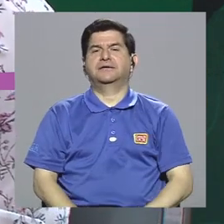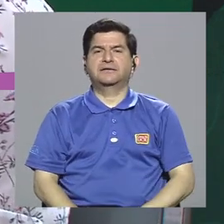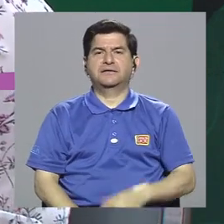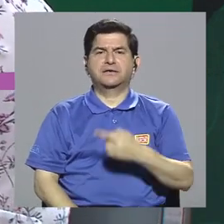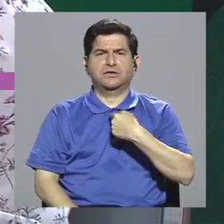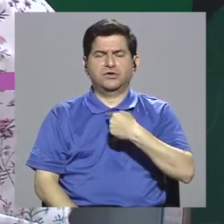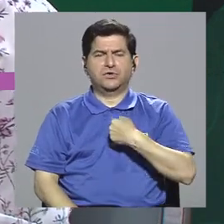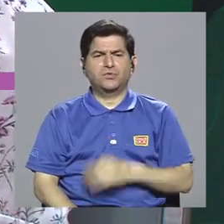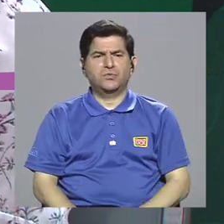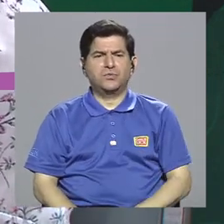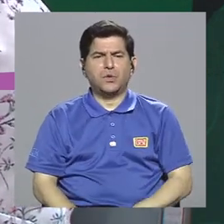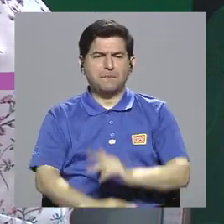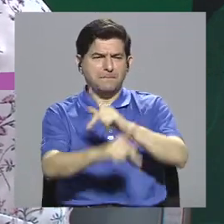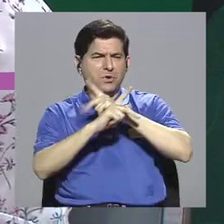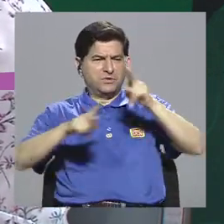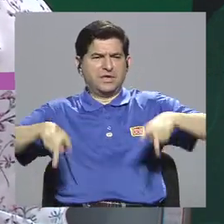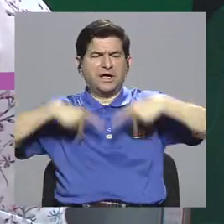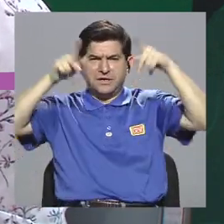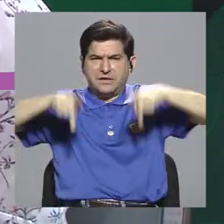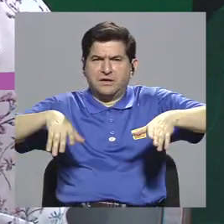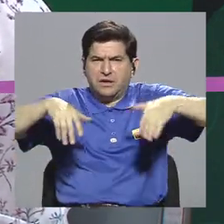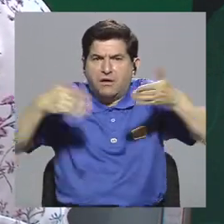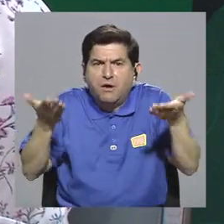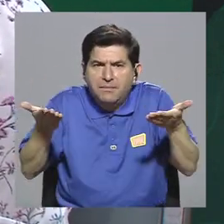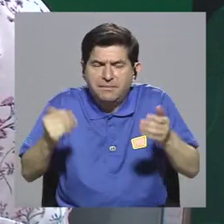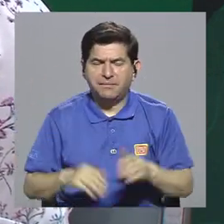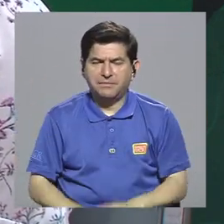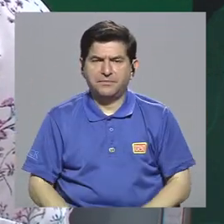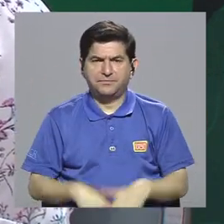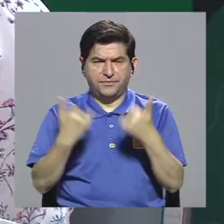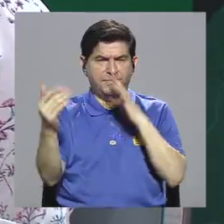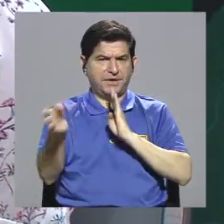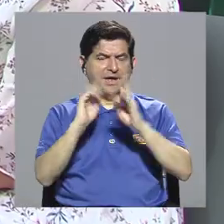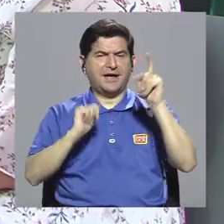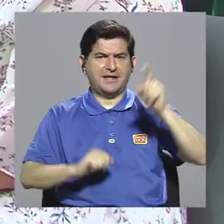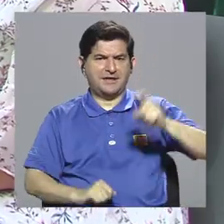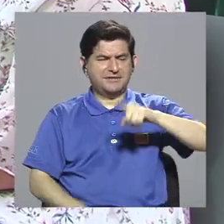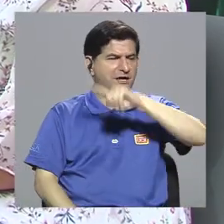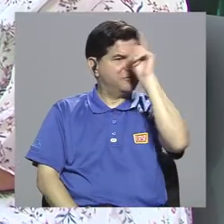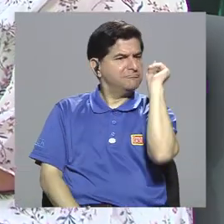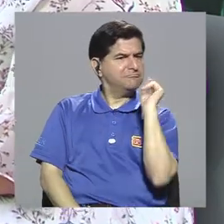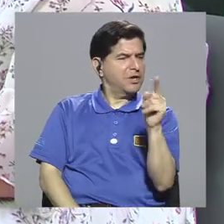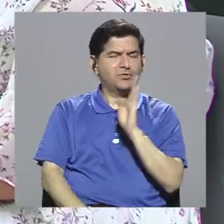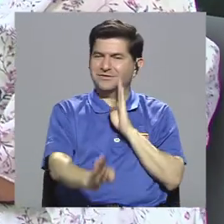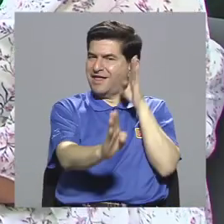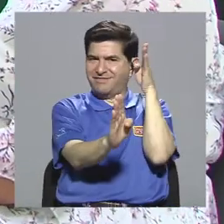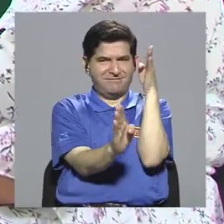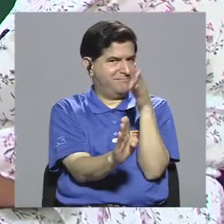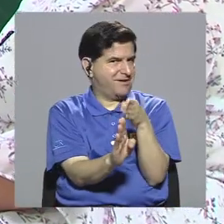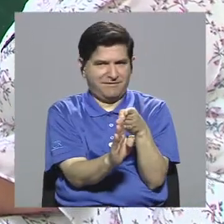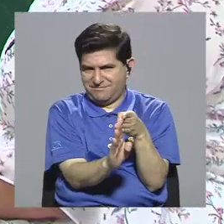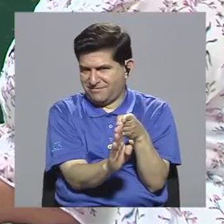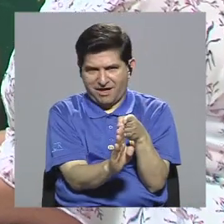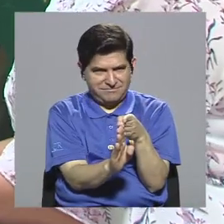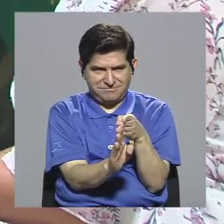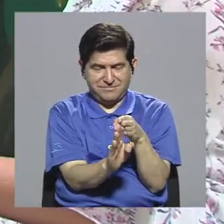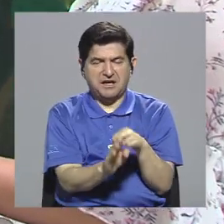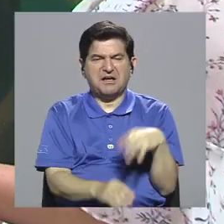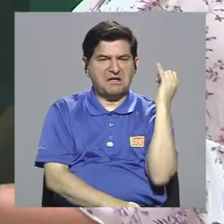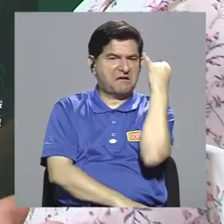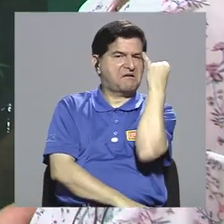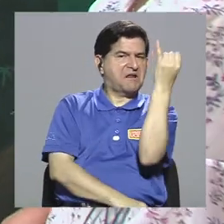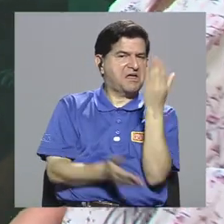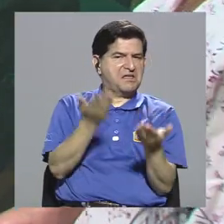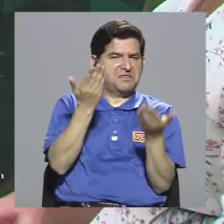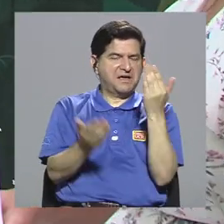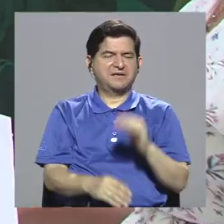de la vida de esas personas? Ok, hablamos ya de la necesidad de preguntar abiertamente, ¿verdad? Ante la sospecha, cualquier